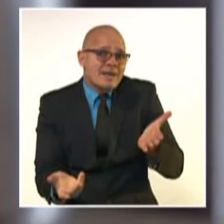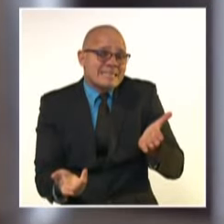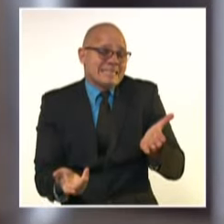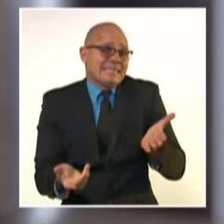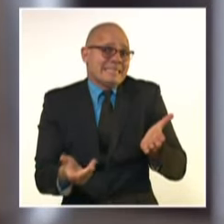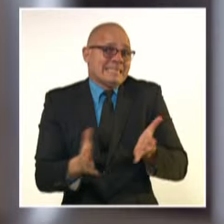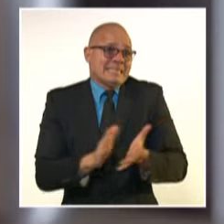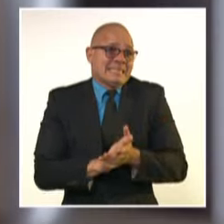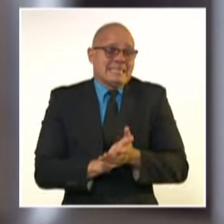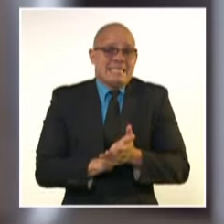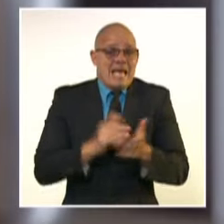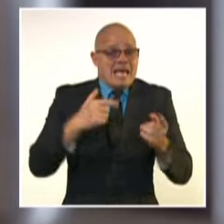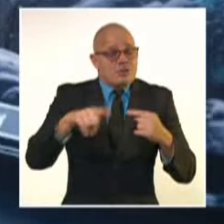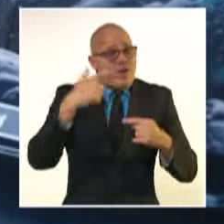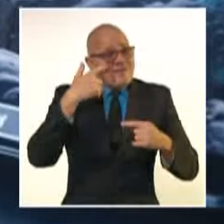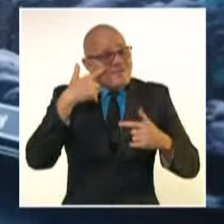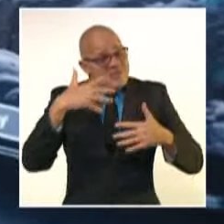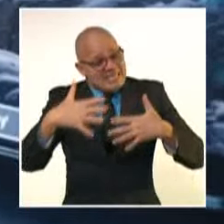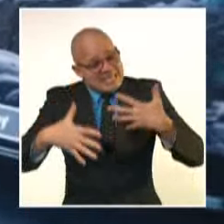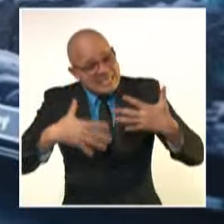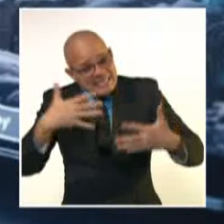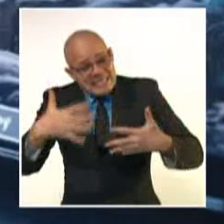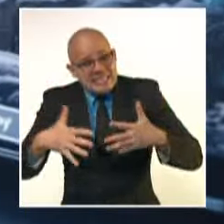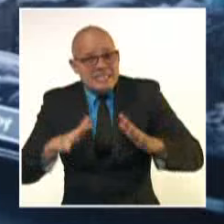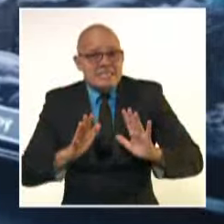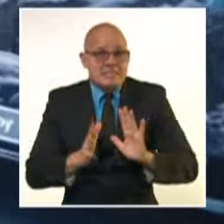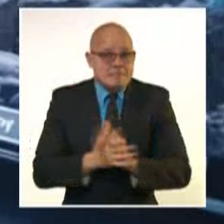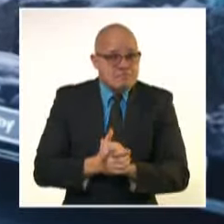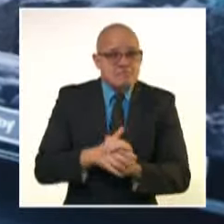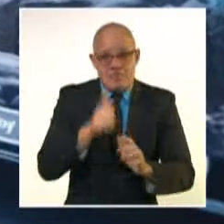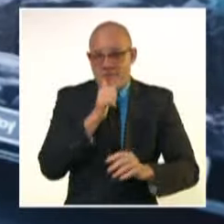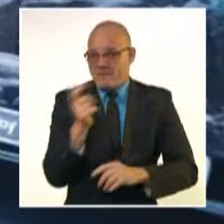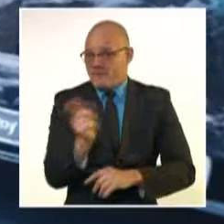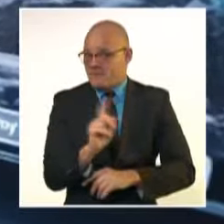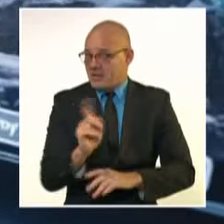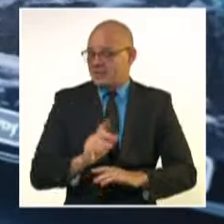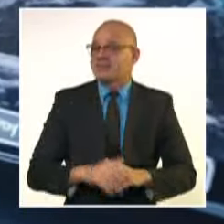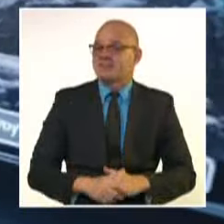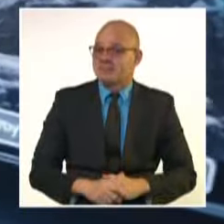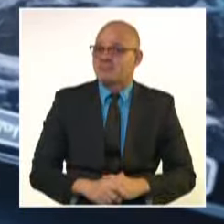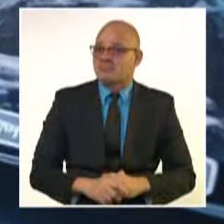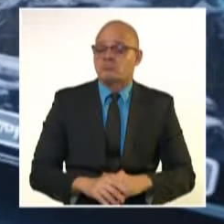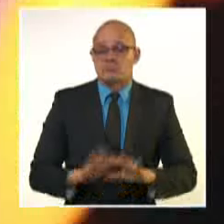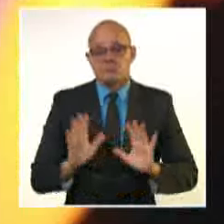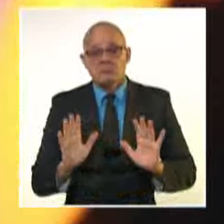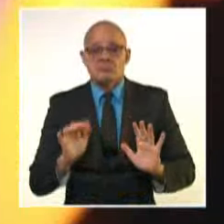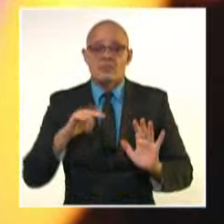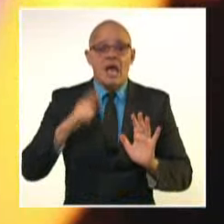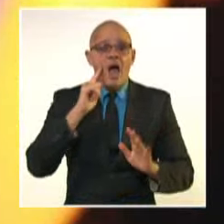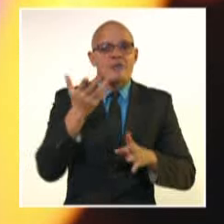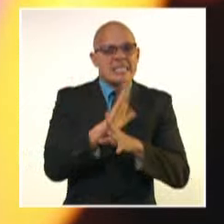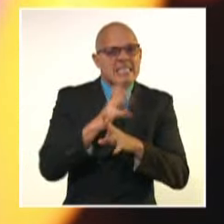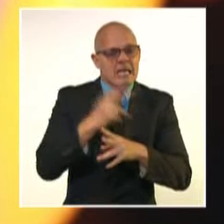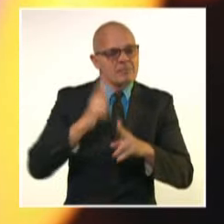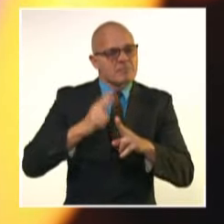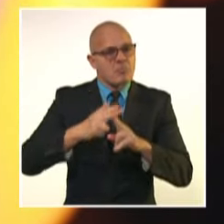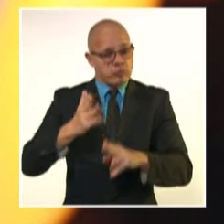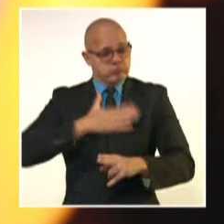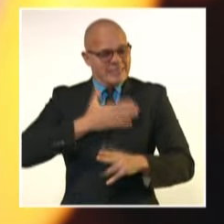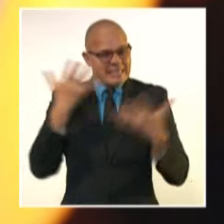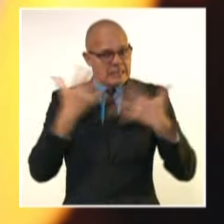es todavía un terreno muy gris, pero nos plantea un desafío y unos debates muy interesantes en términos de lo autoral, ¿no? De qué es lo